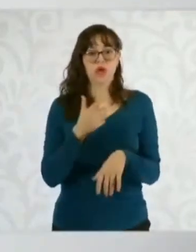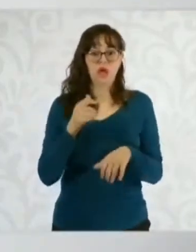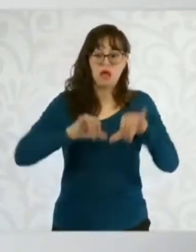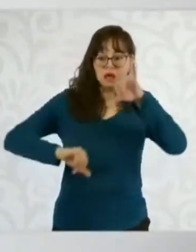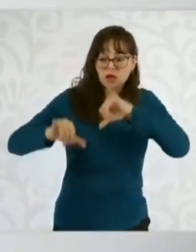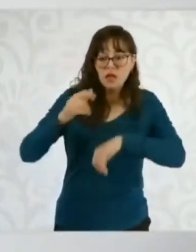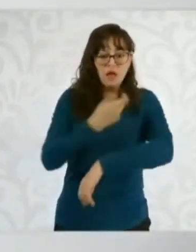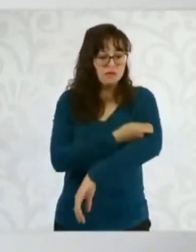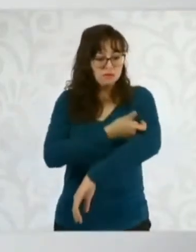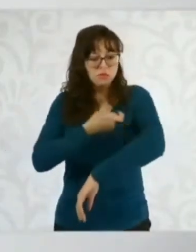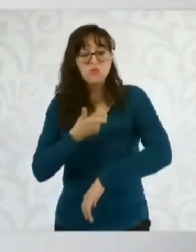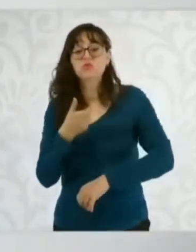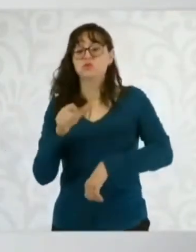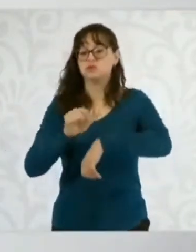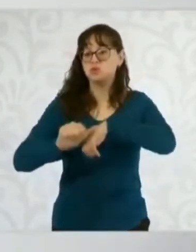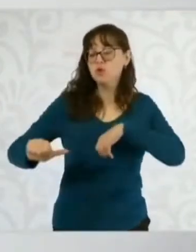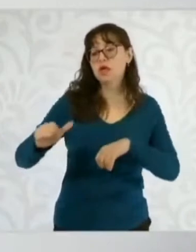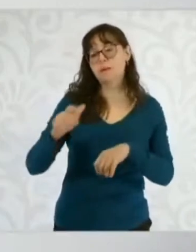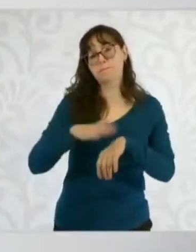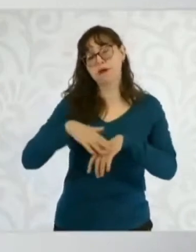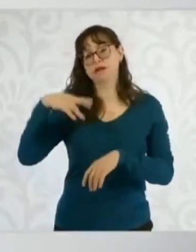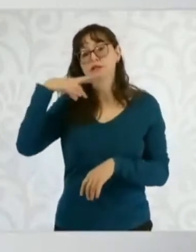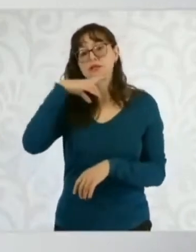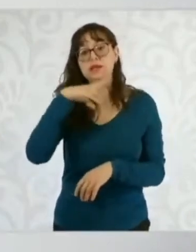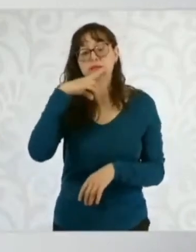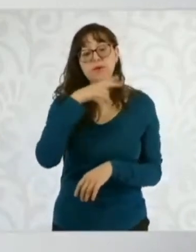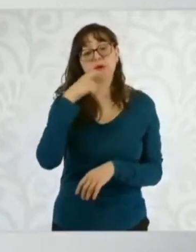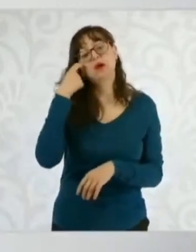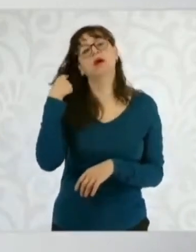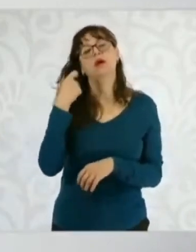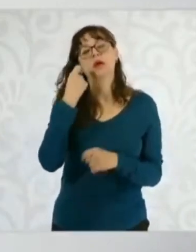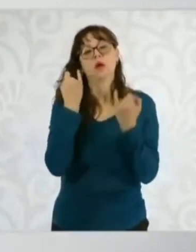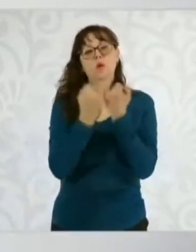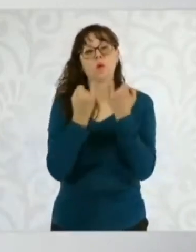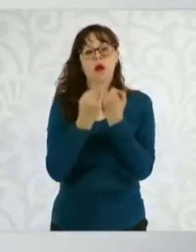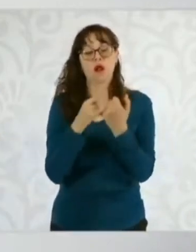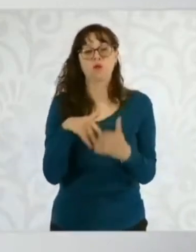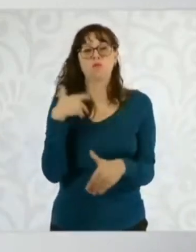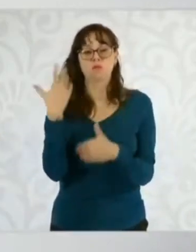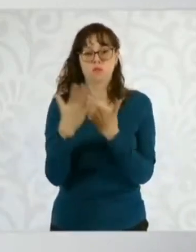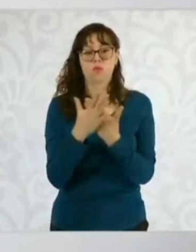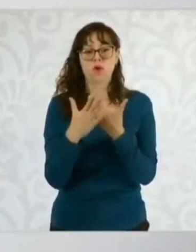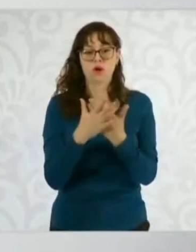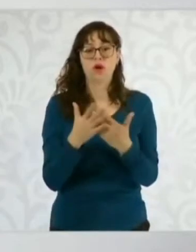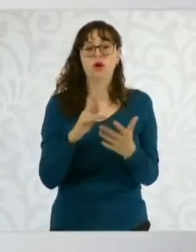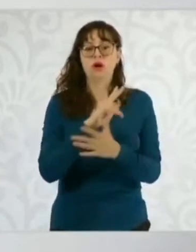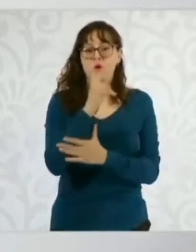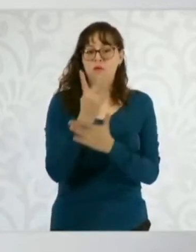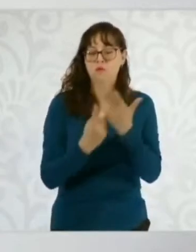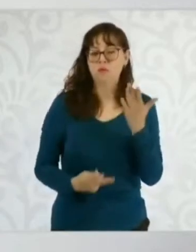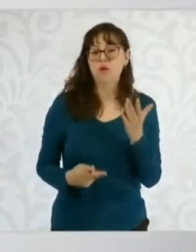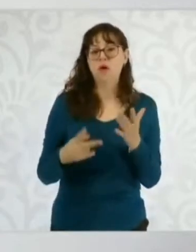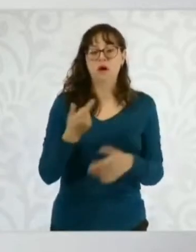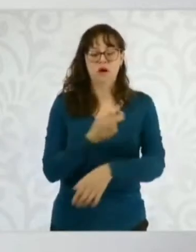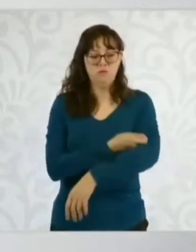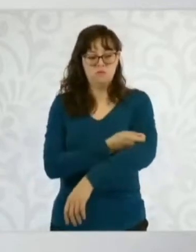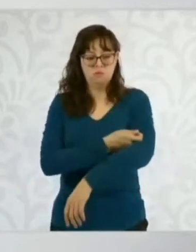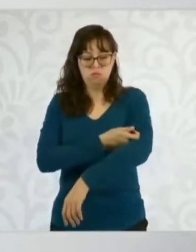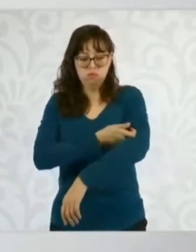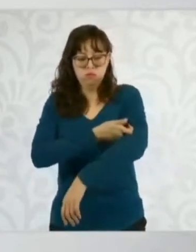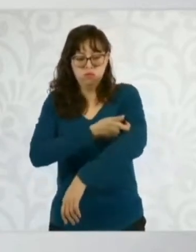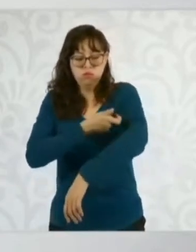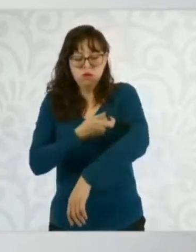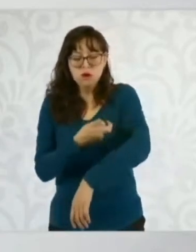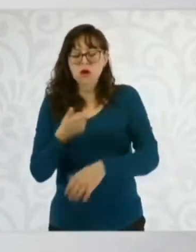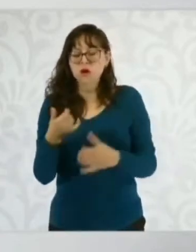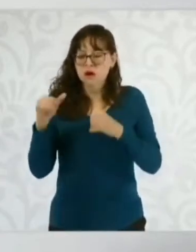otro tipo de iniciativas. Estamos también, y lo presentaremos a detalle próximamente, por iniciar un programa distinto de toma de muestras de laboratorio para que se